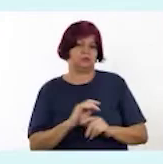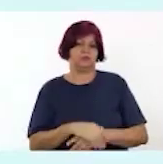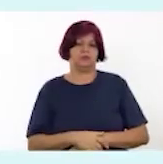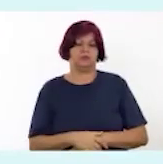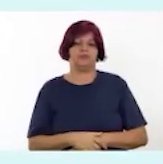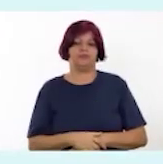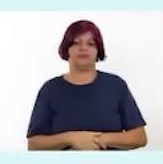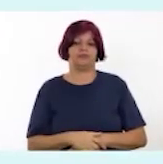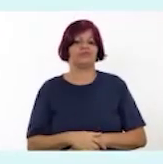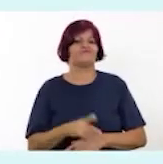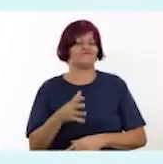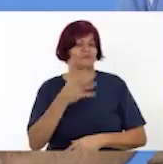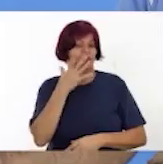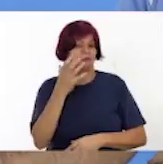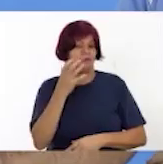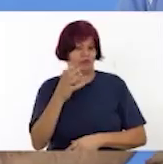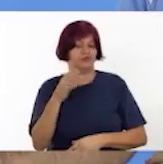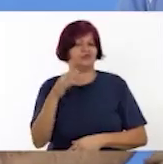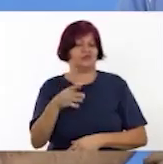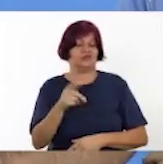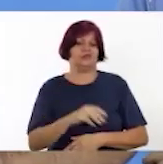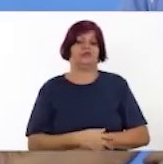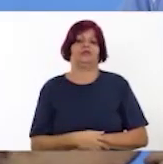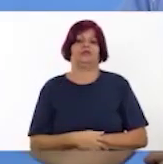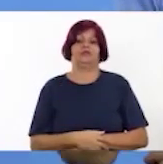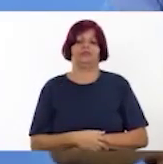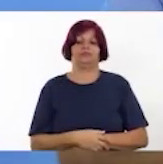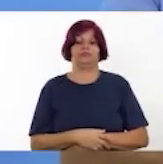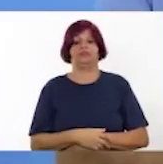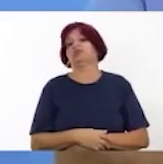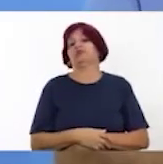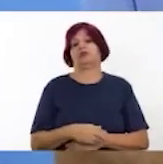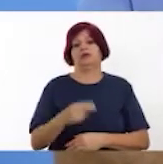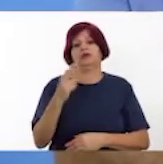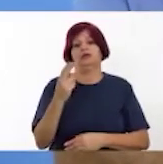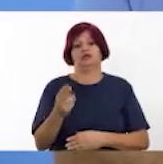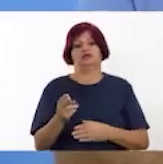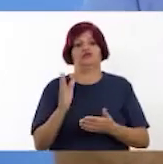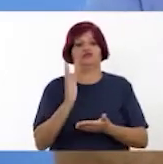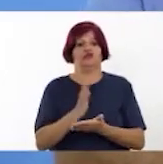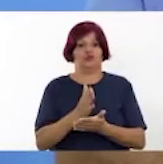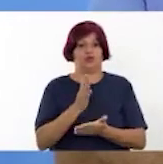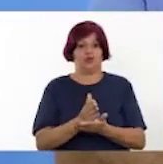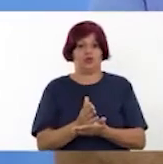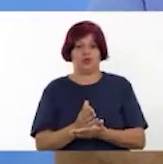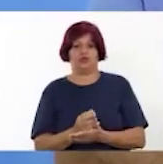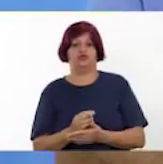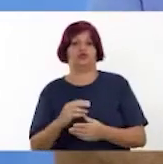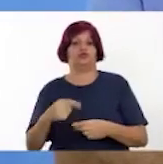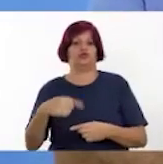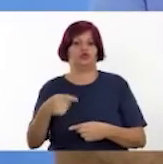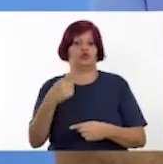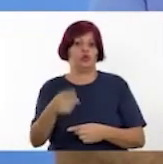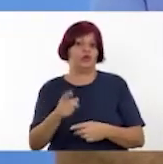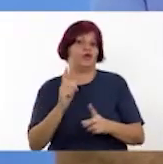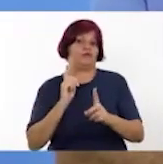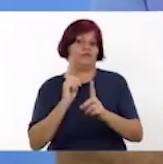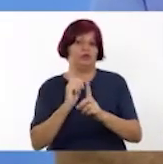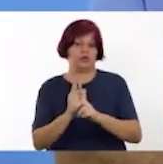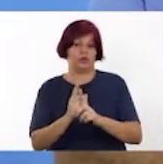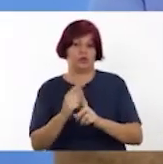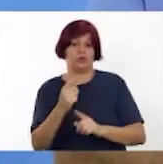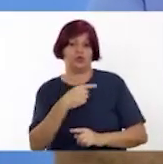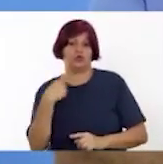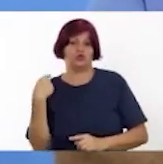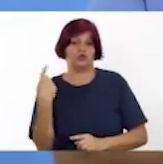Es muy útil este asistente. En el caso del segundo semestre, tanto regular como por encuentro,